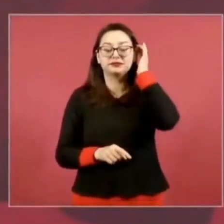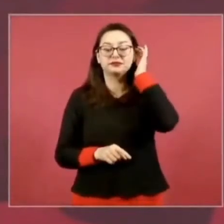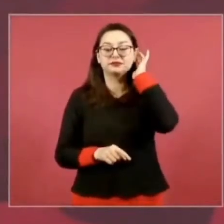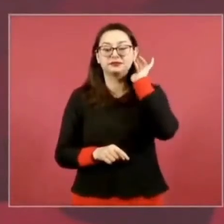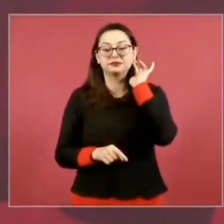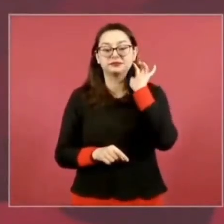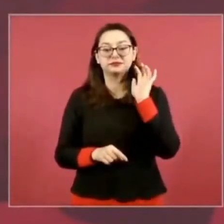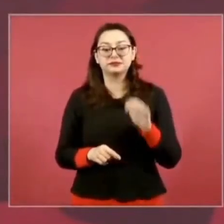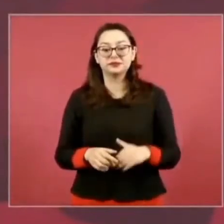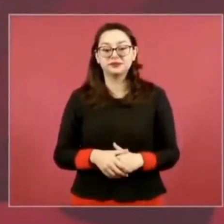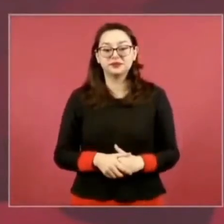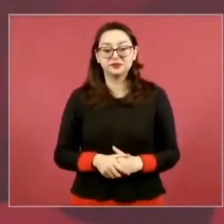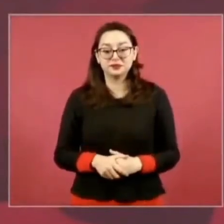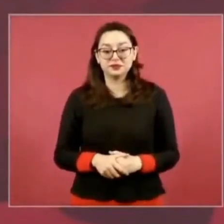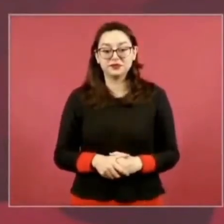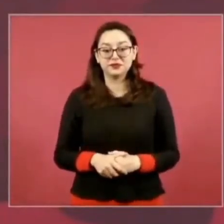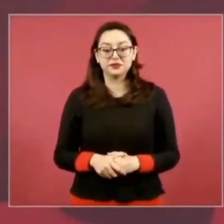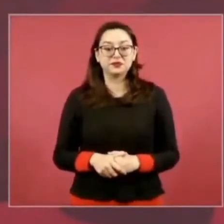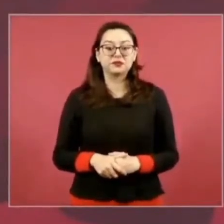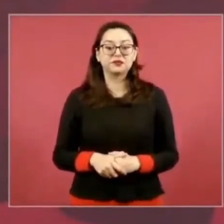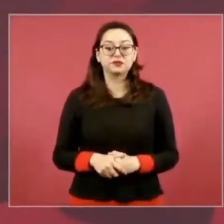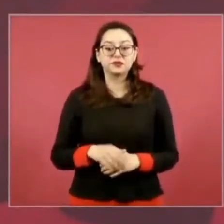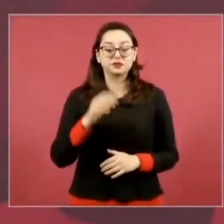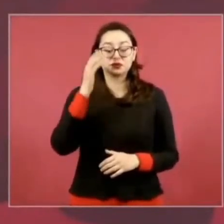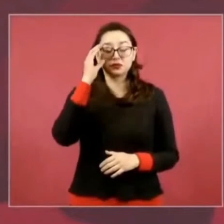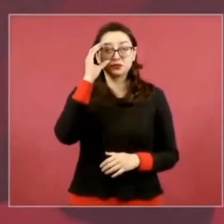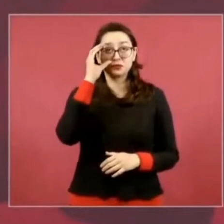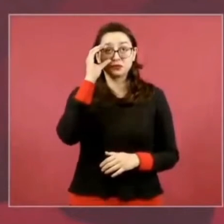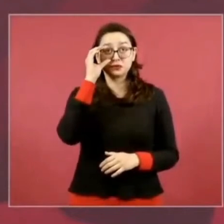de ese gabinete de hombres,